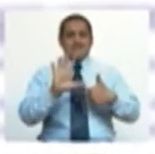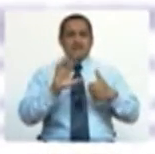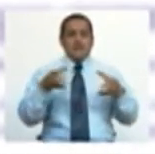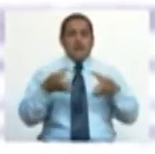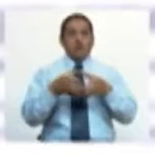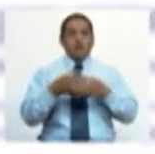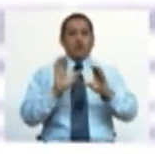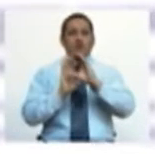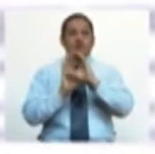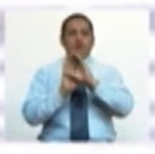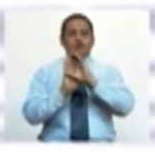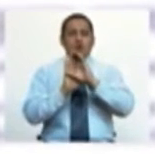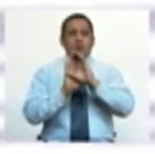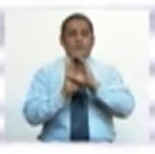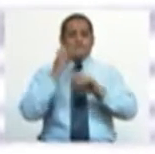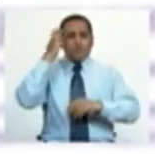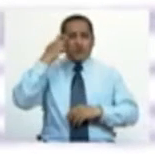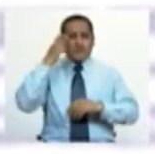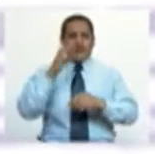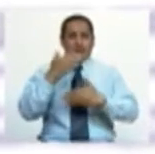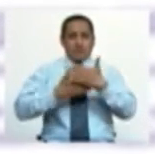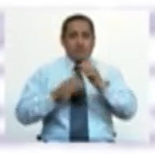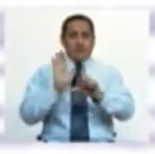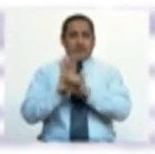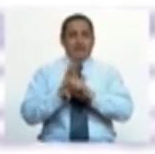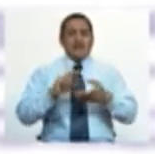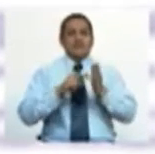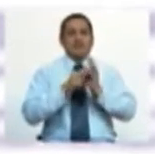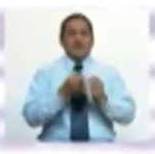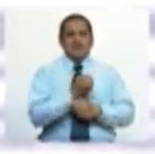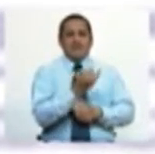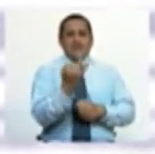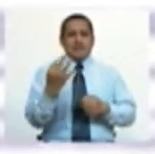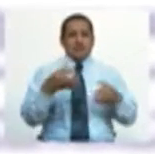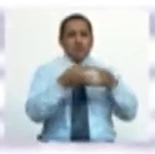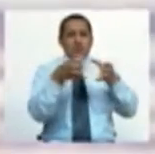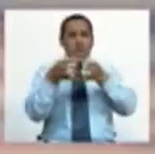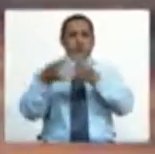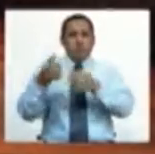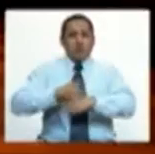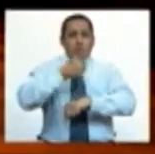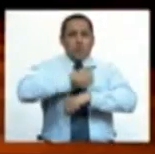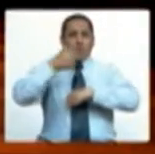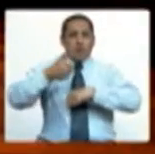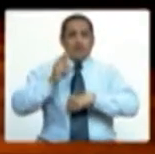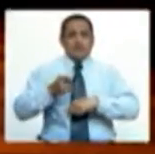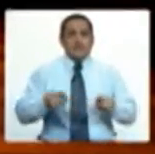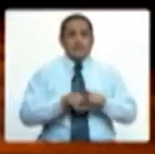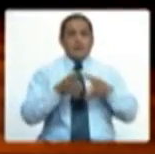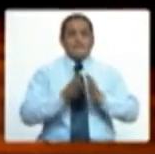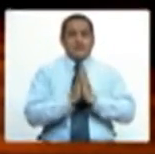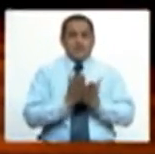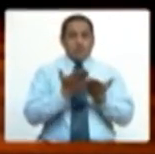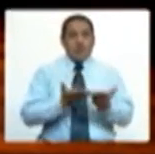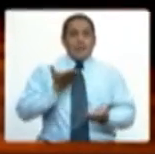la Constitución Política del Perú, numeral que refiere de la pluralidad de la instancia, pues es precisamente apelando a